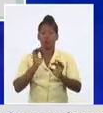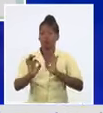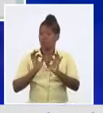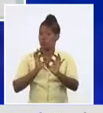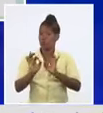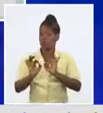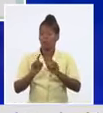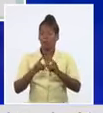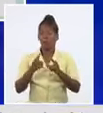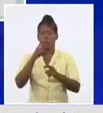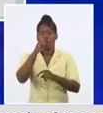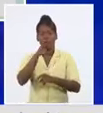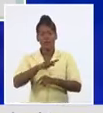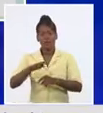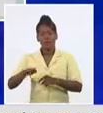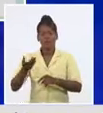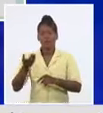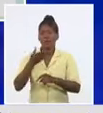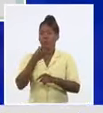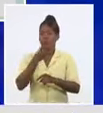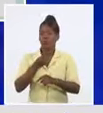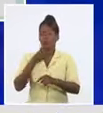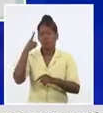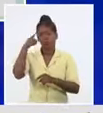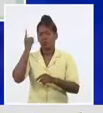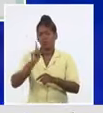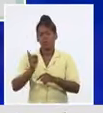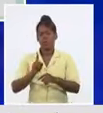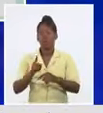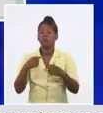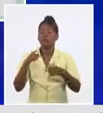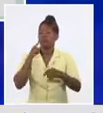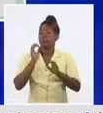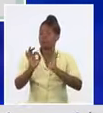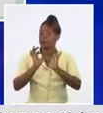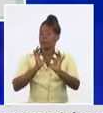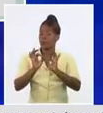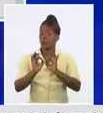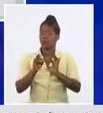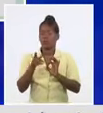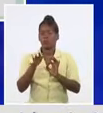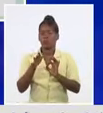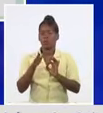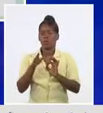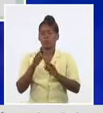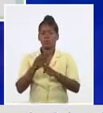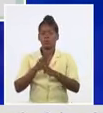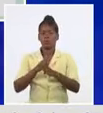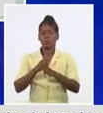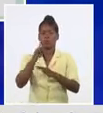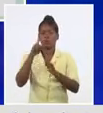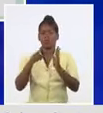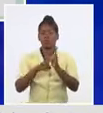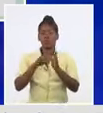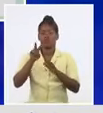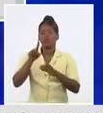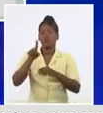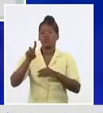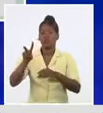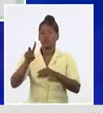ha ido disminuyendo el número de casos. Eso da un promedio de 1,208 casos por día, todavía